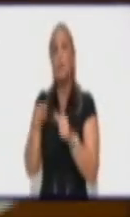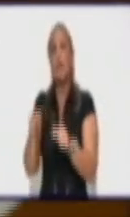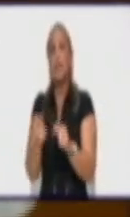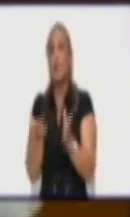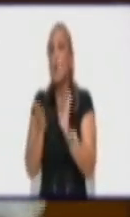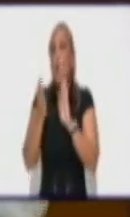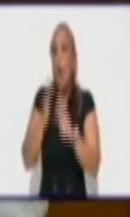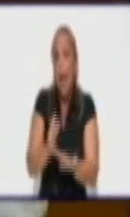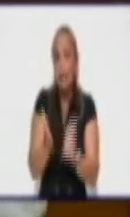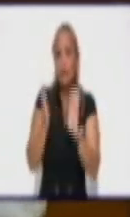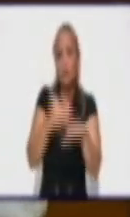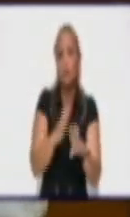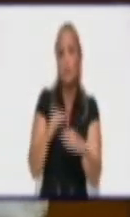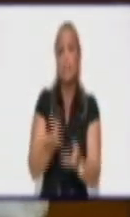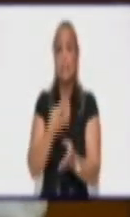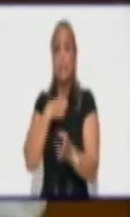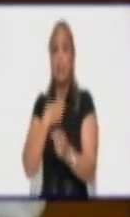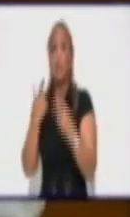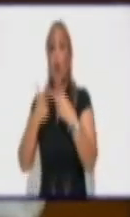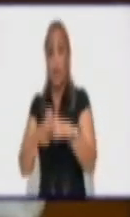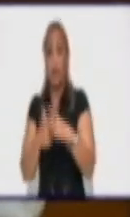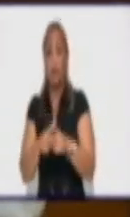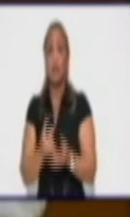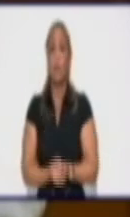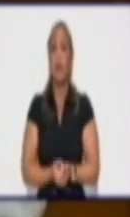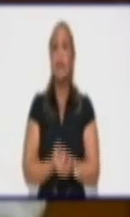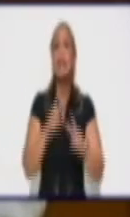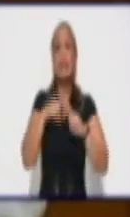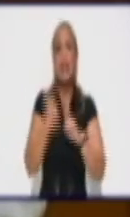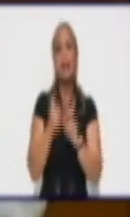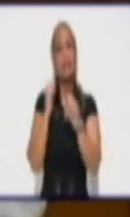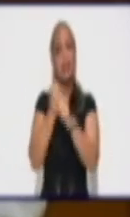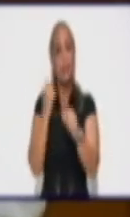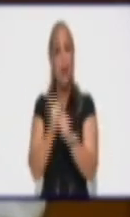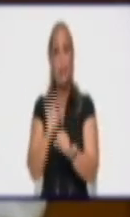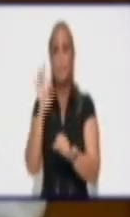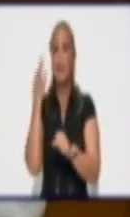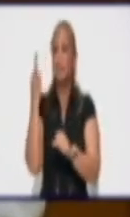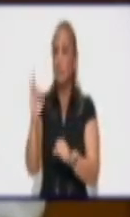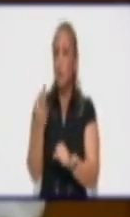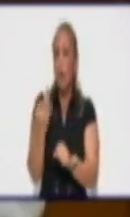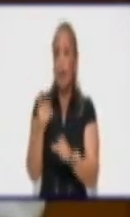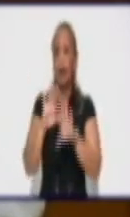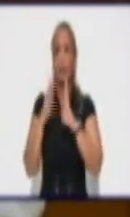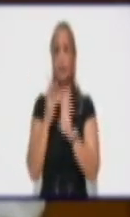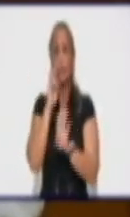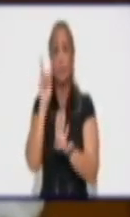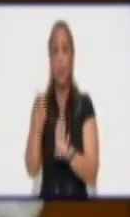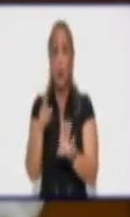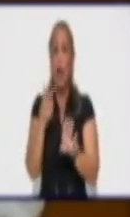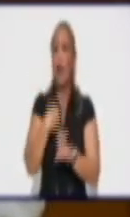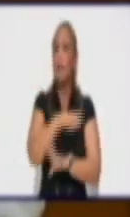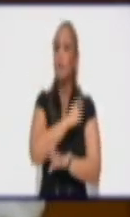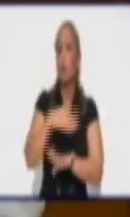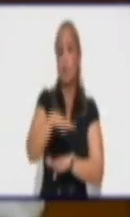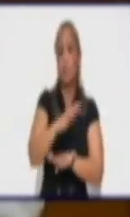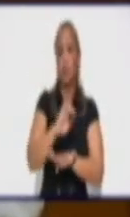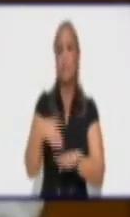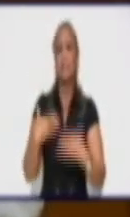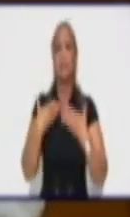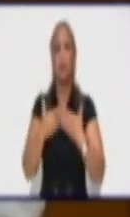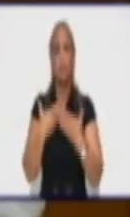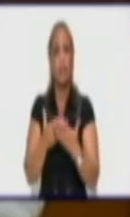tenemos que resolver y hay que trabajar también profesional atención a la población demostrando todos los días más